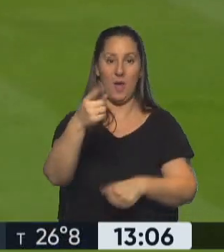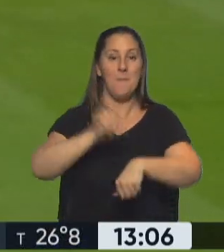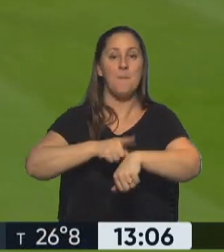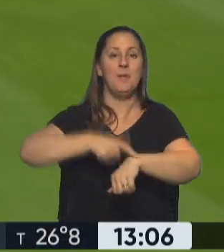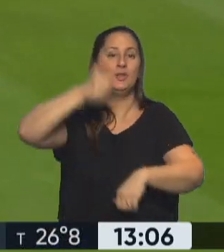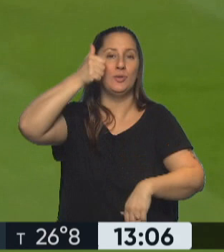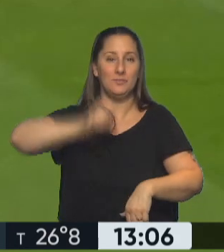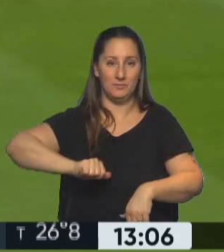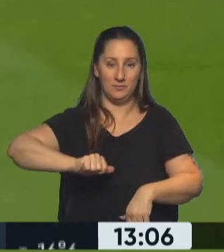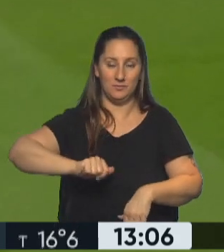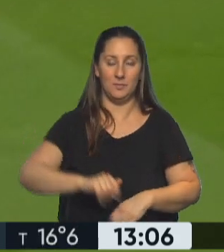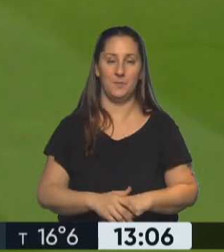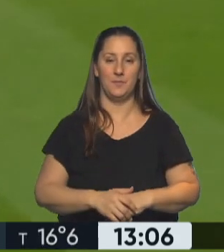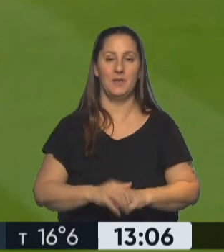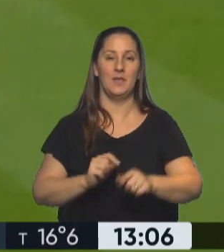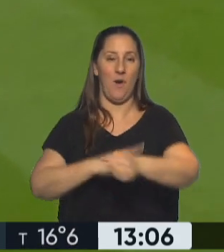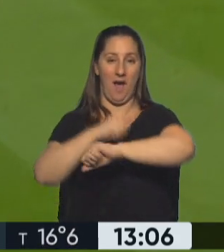lesión, en donde le tira